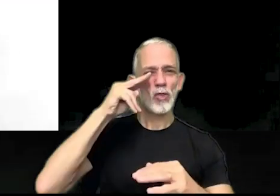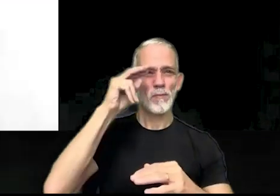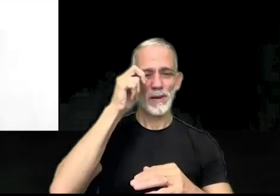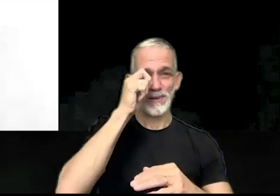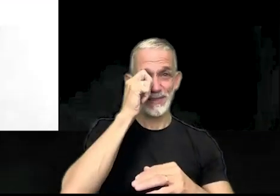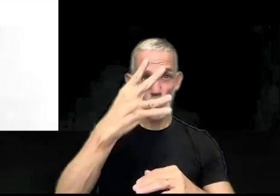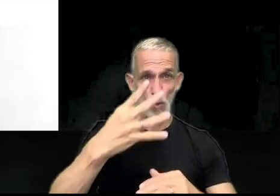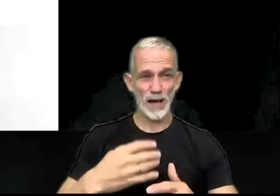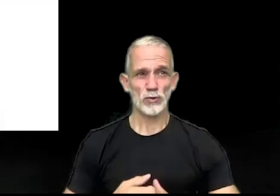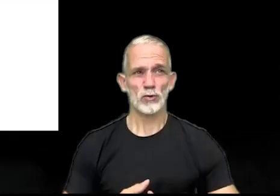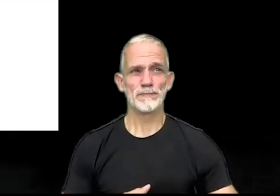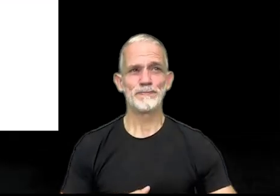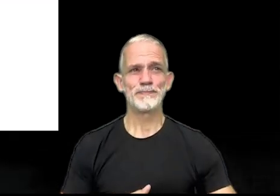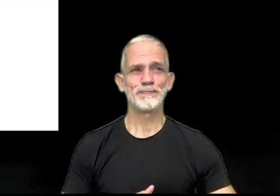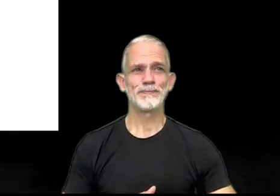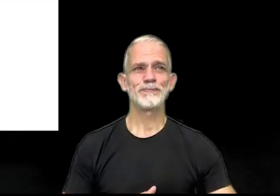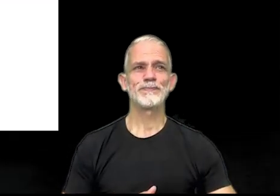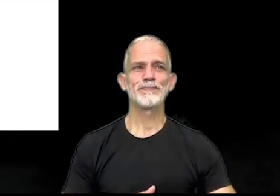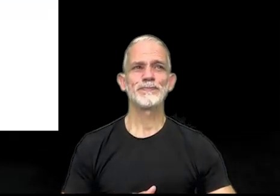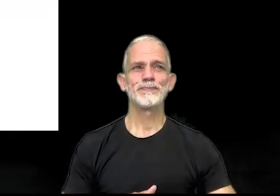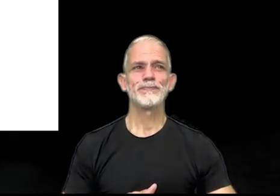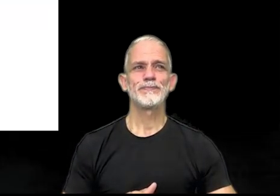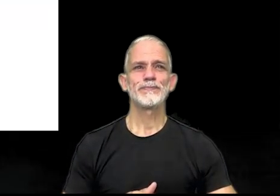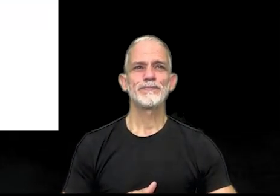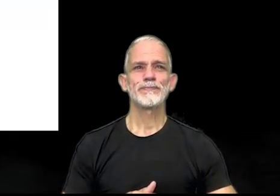2024. ¿Sí?